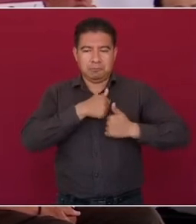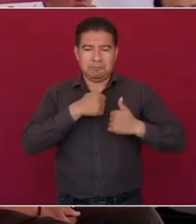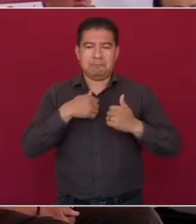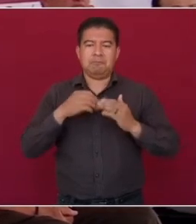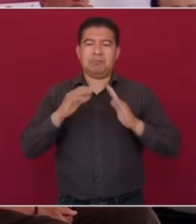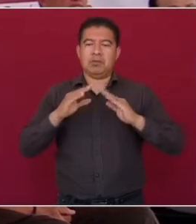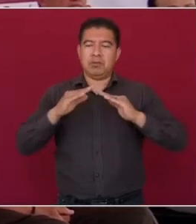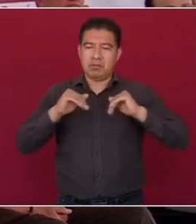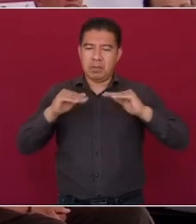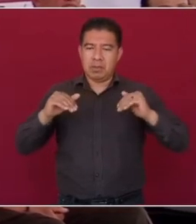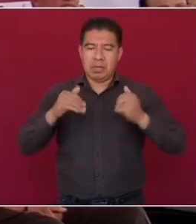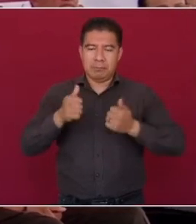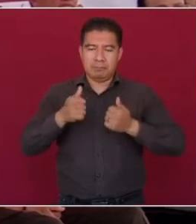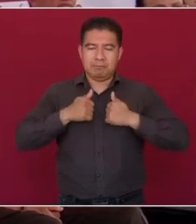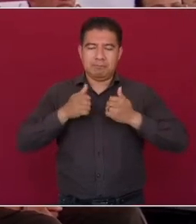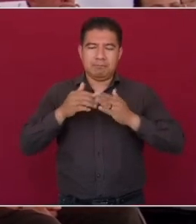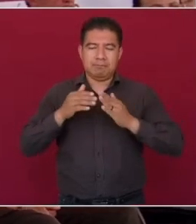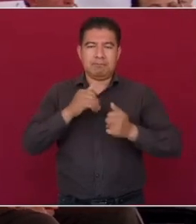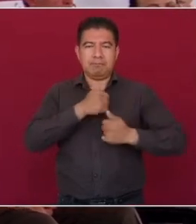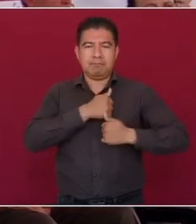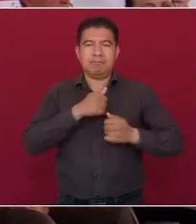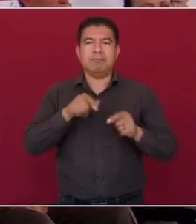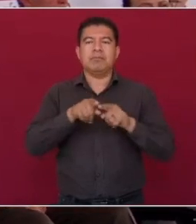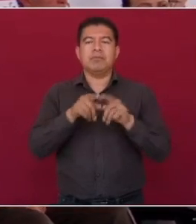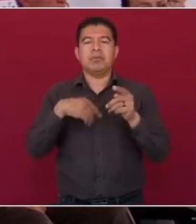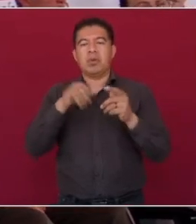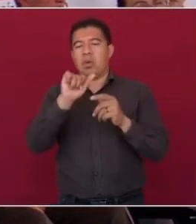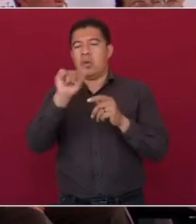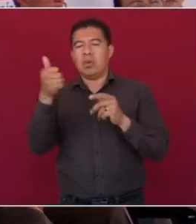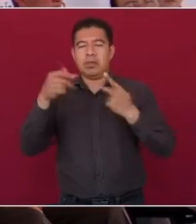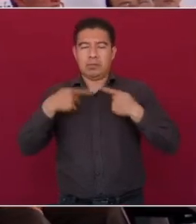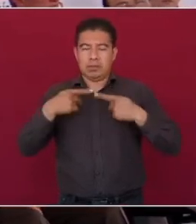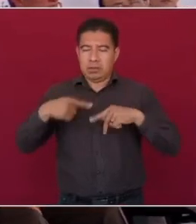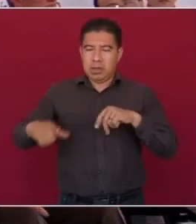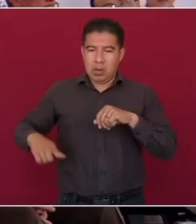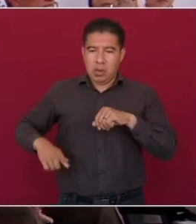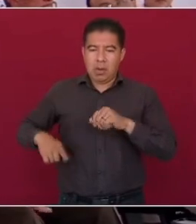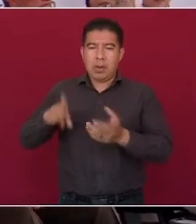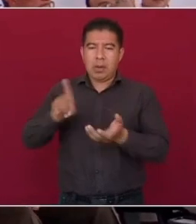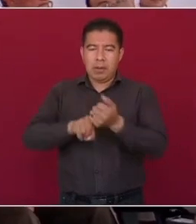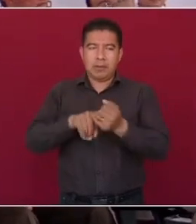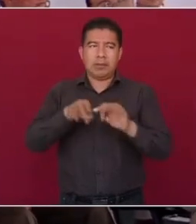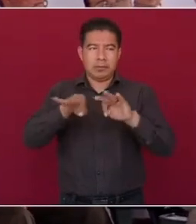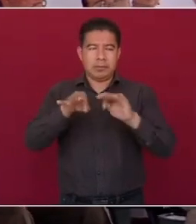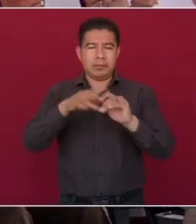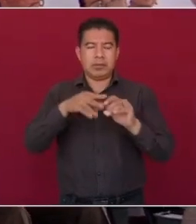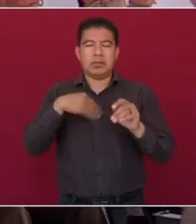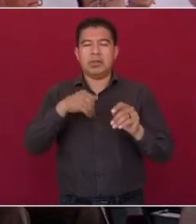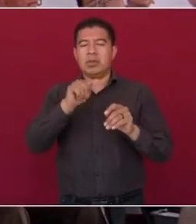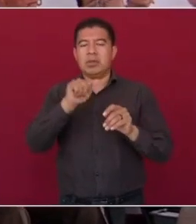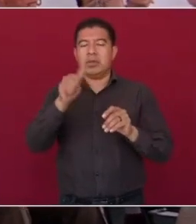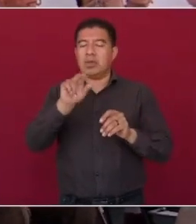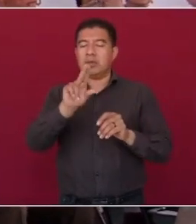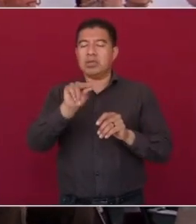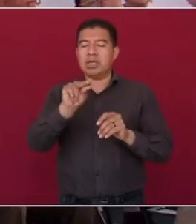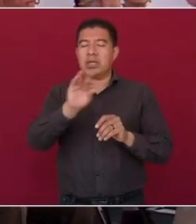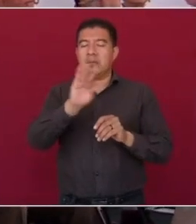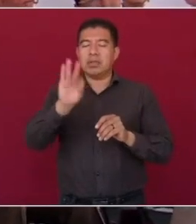públicos, tenemos que al 80% de los hogares de